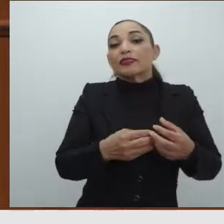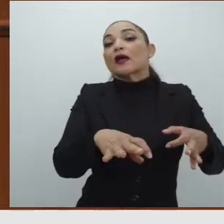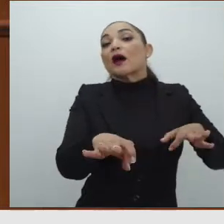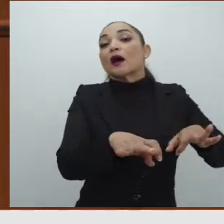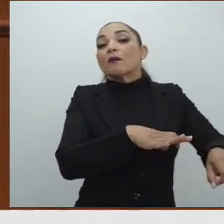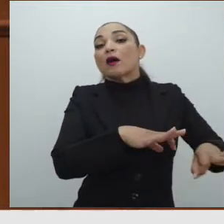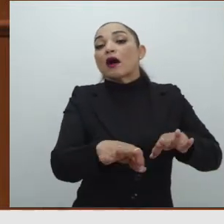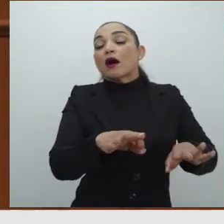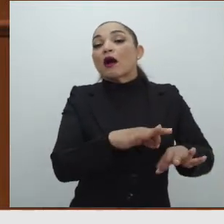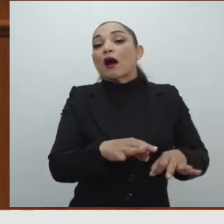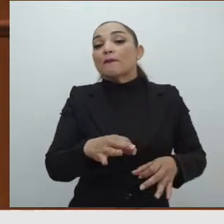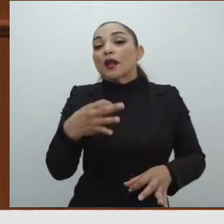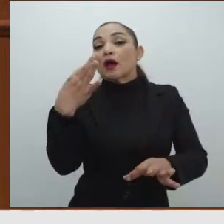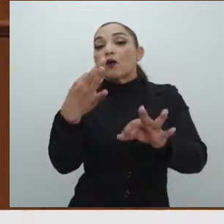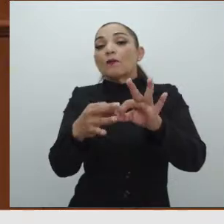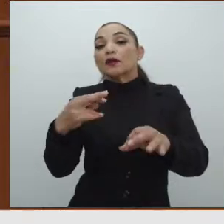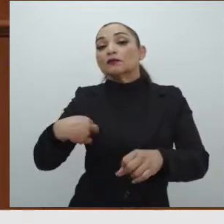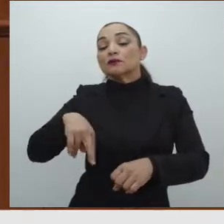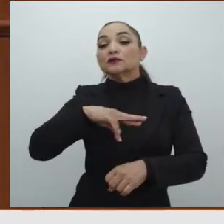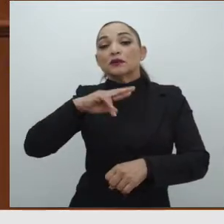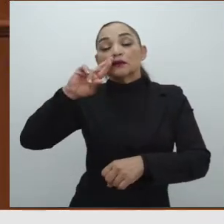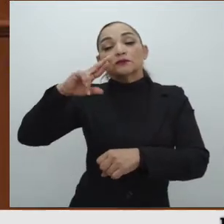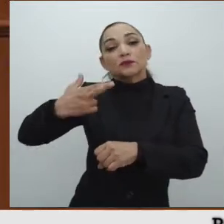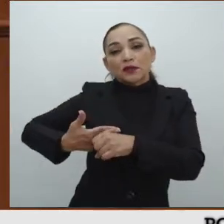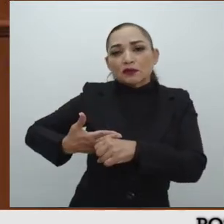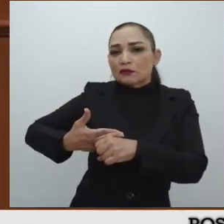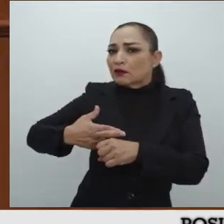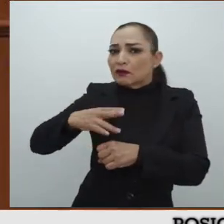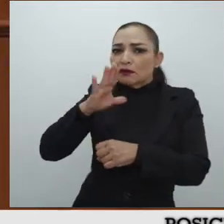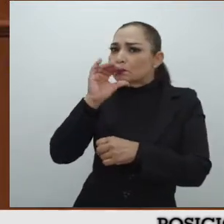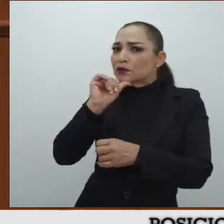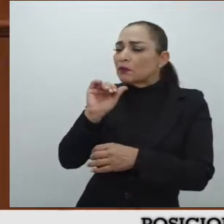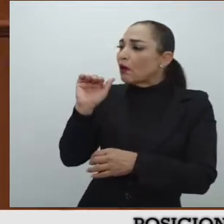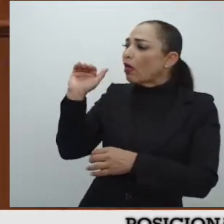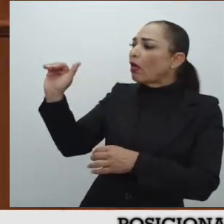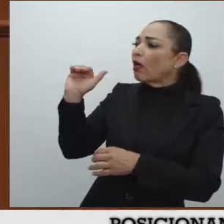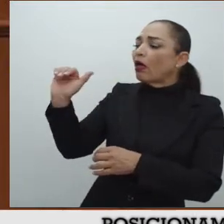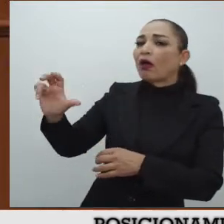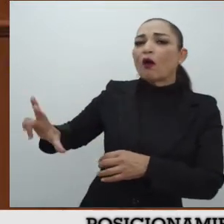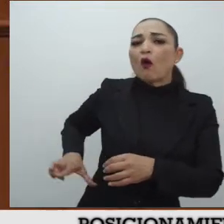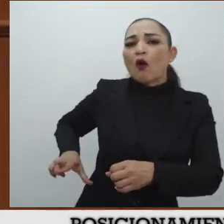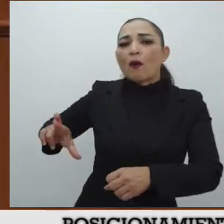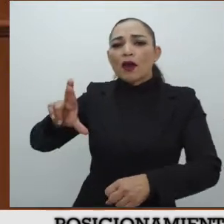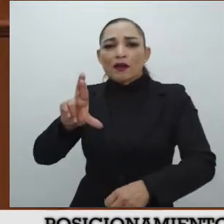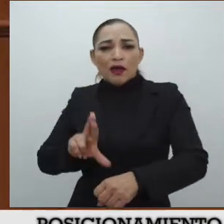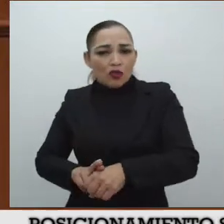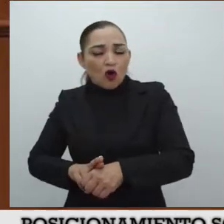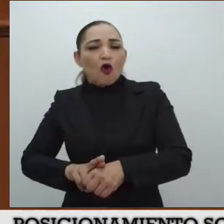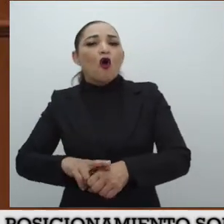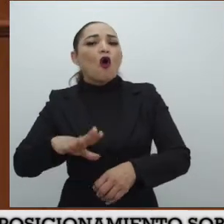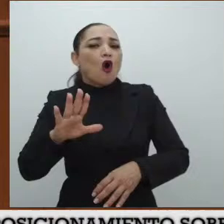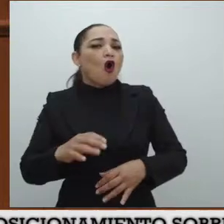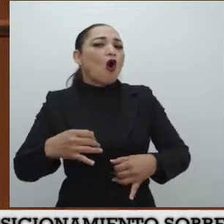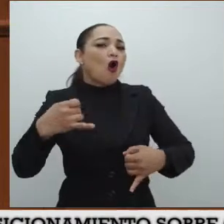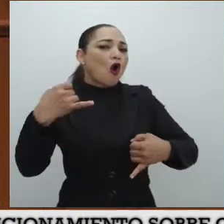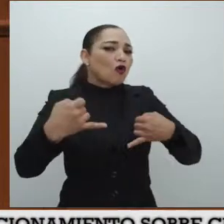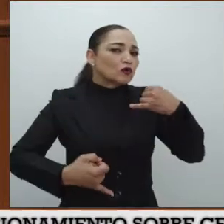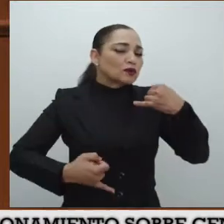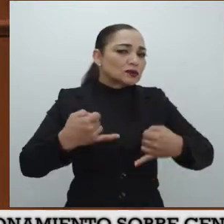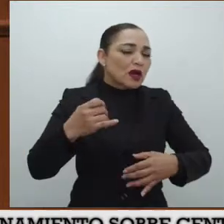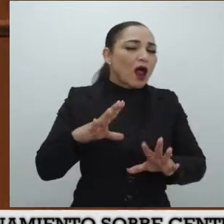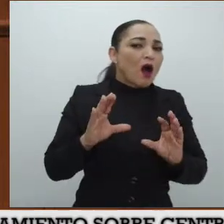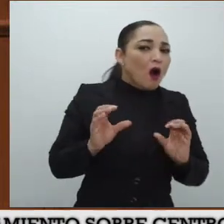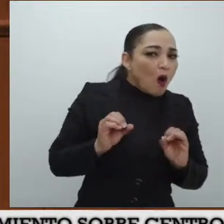no podemos pedirle al Ejecutivo, al Poder Judicial o a la Fiscalía que hagan su parte